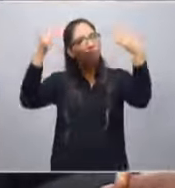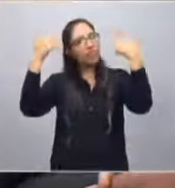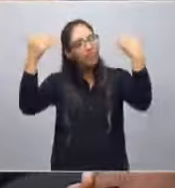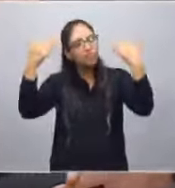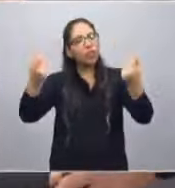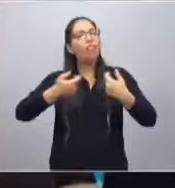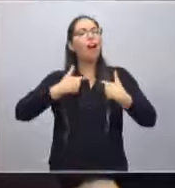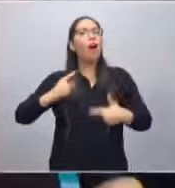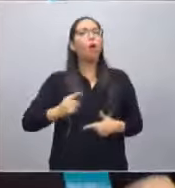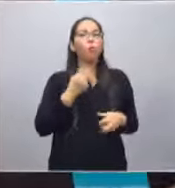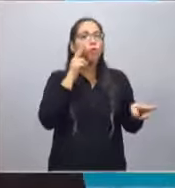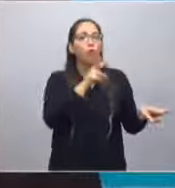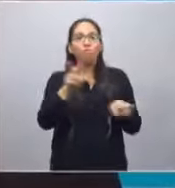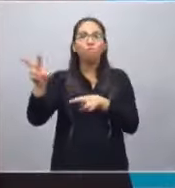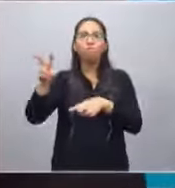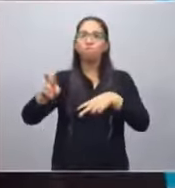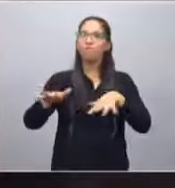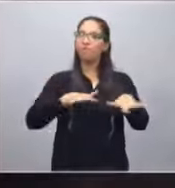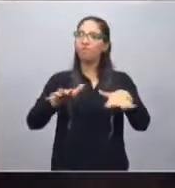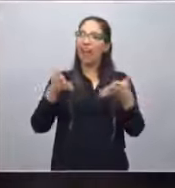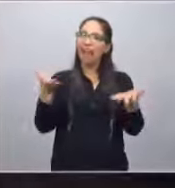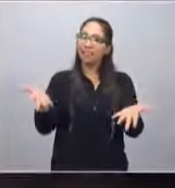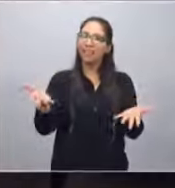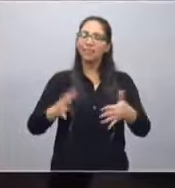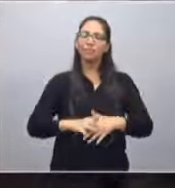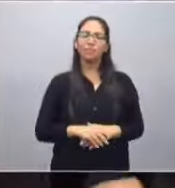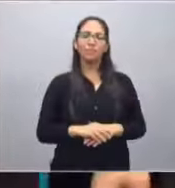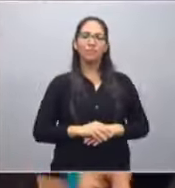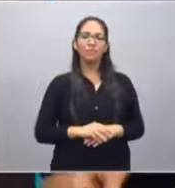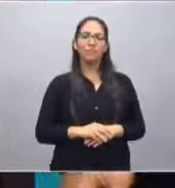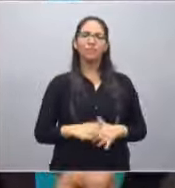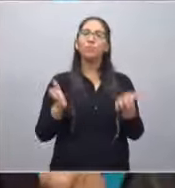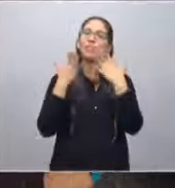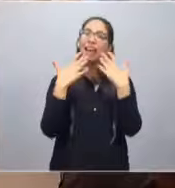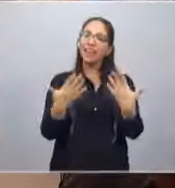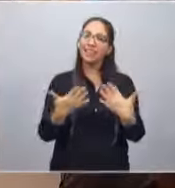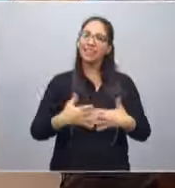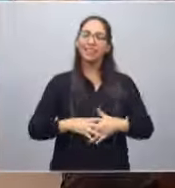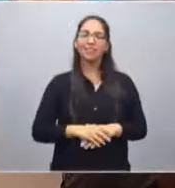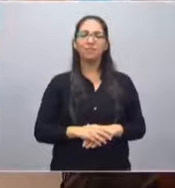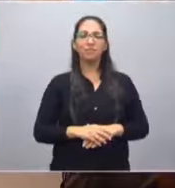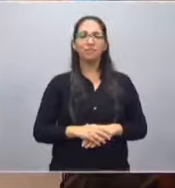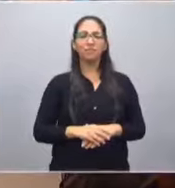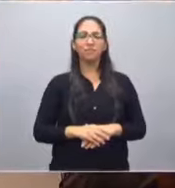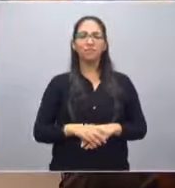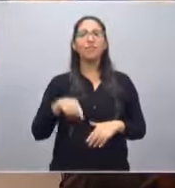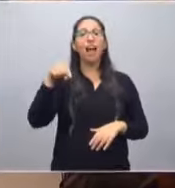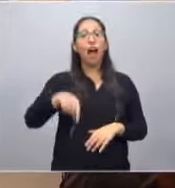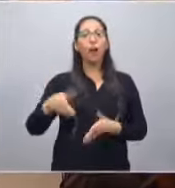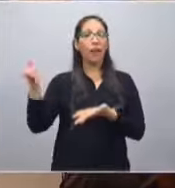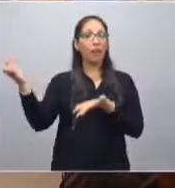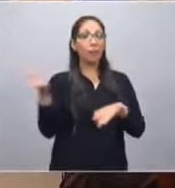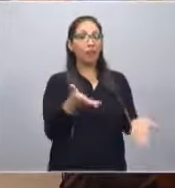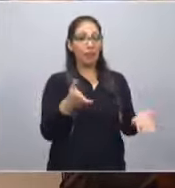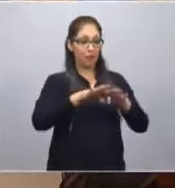orgullo para las y los altes Muchas gracias vamos a invitar